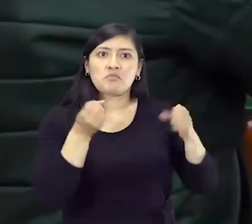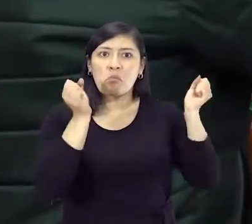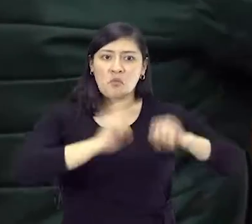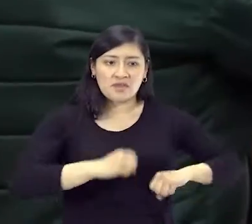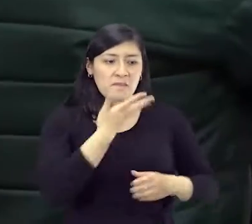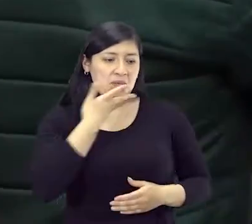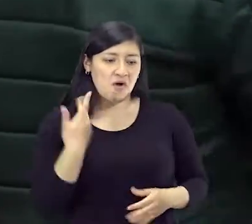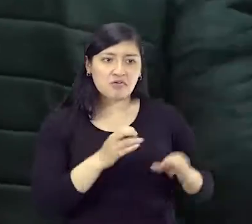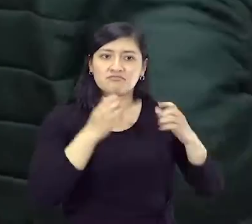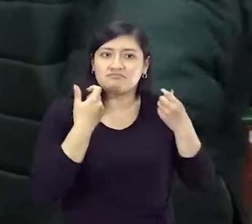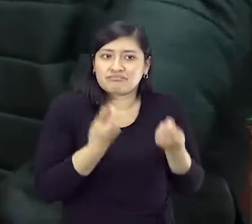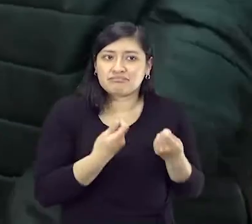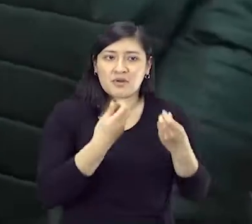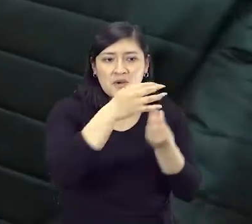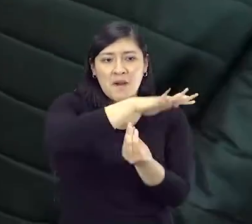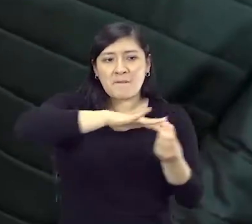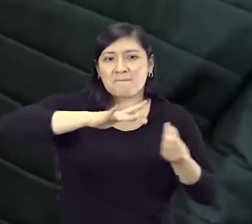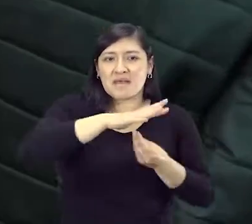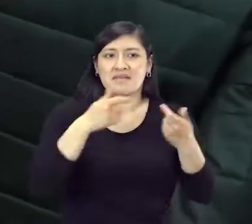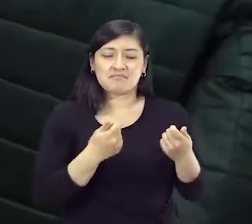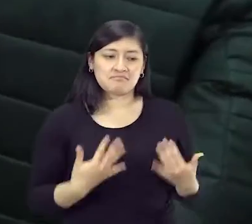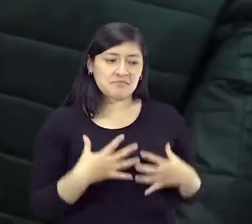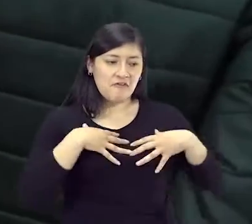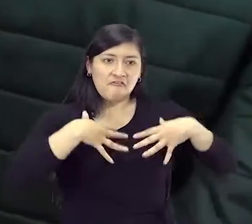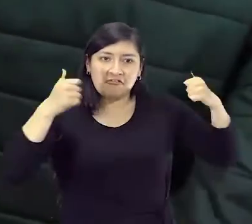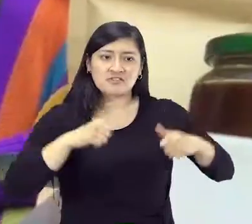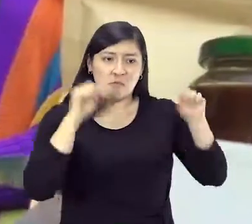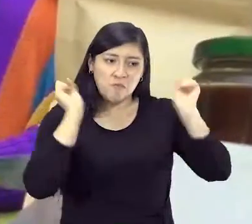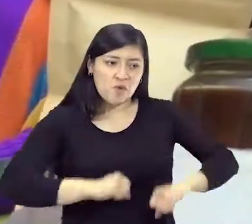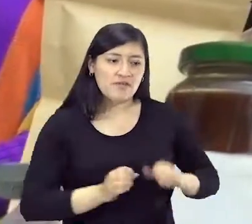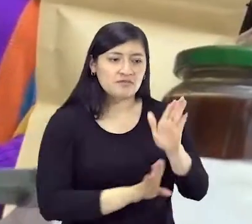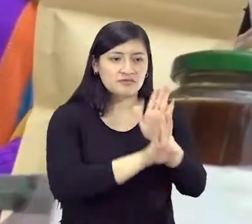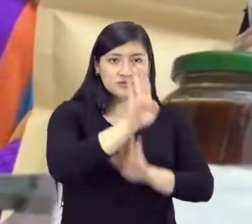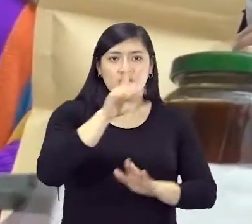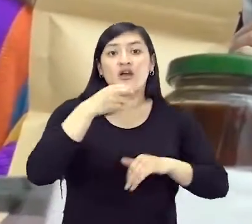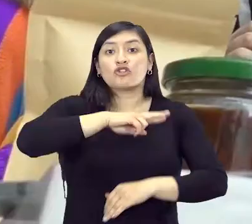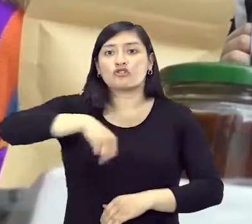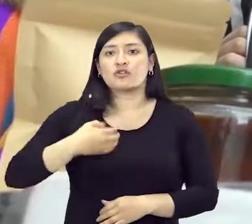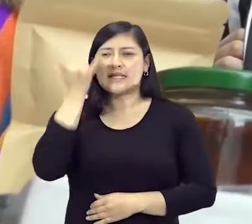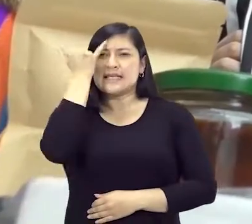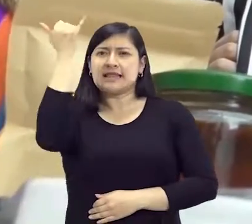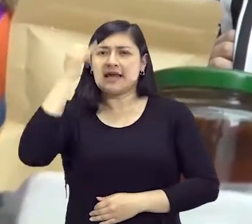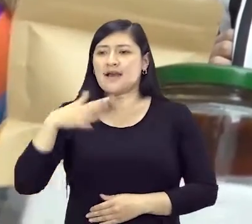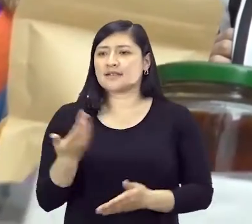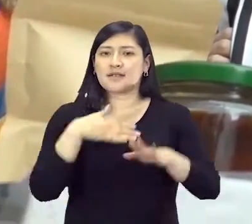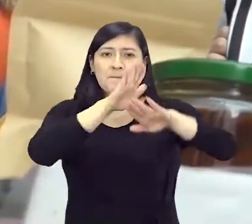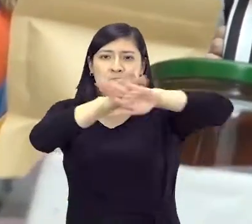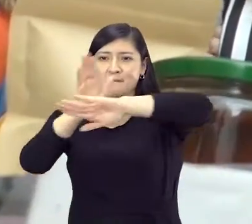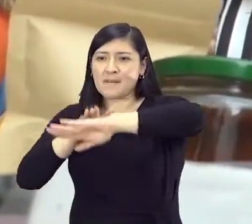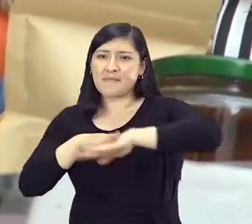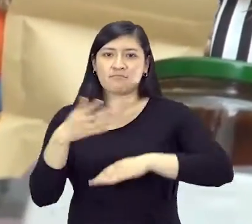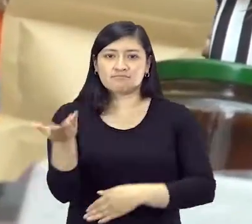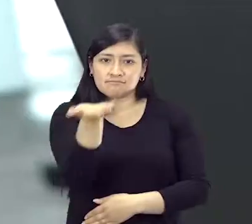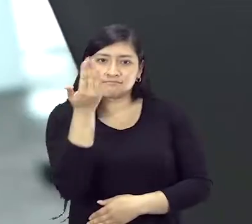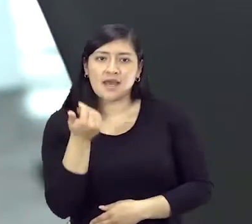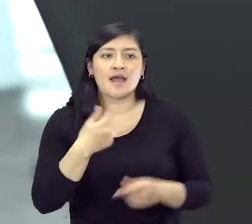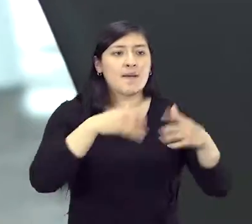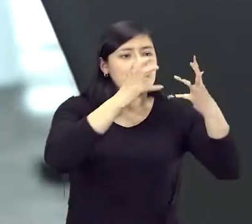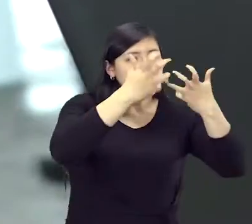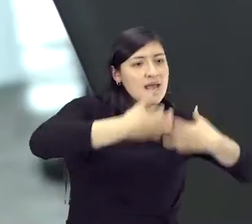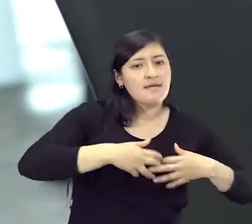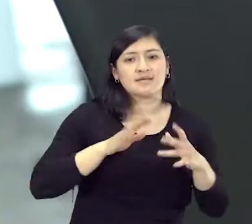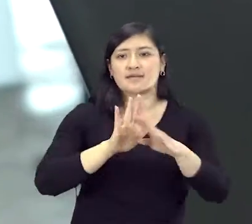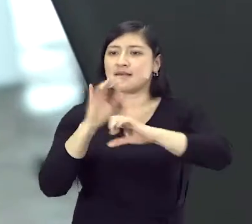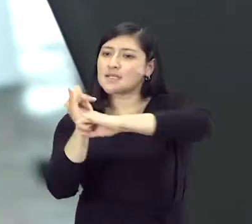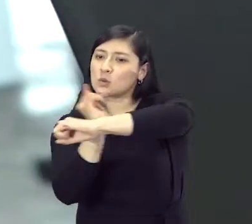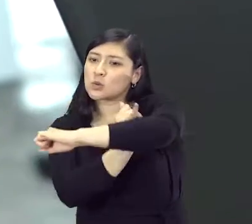y mucho más abonada tengamos la tierra, pues es mucho más fuerte el ecosistema de emprendimiento. Lo que estamos buscando justamente con esta iniciativa es eso, es articular a todos los